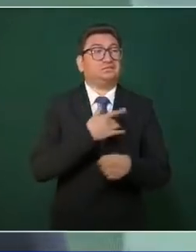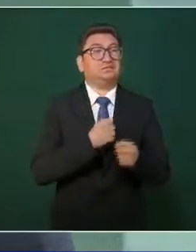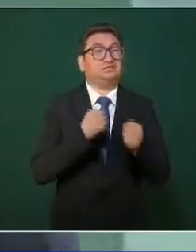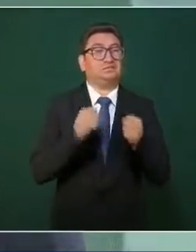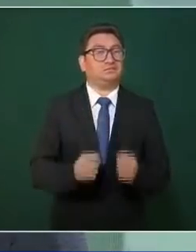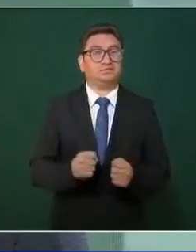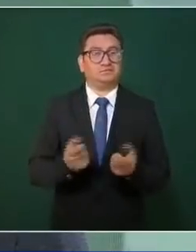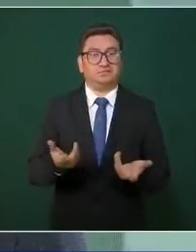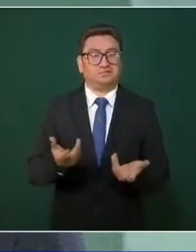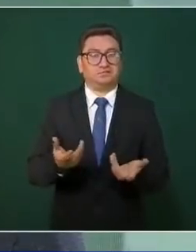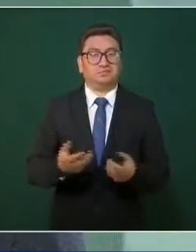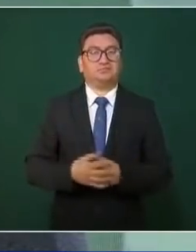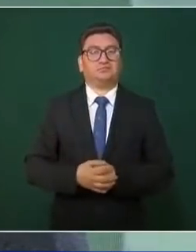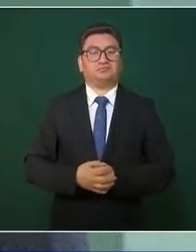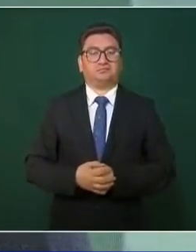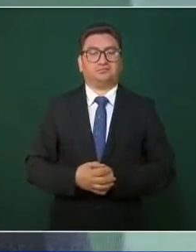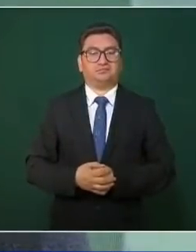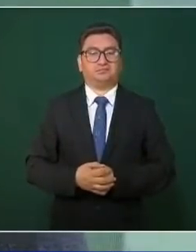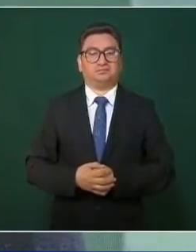inseguros.